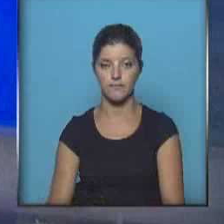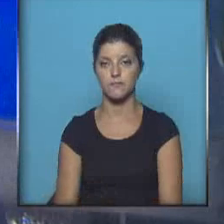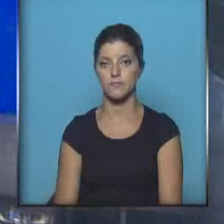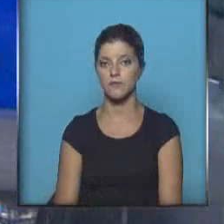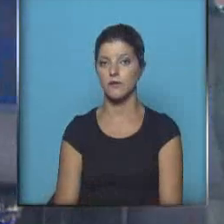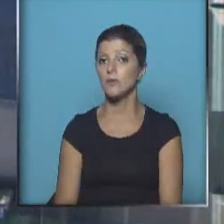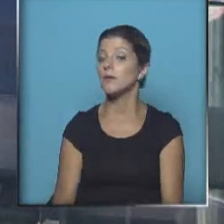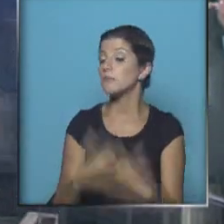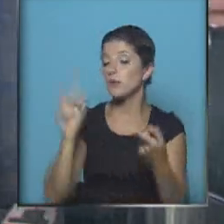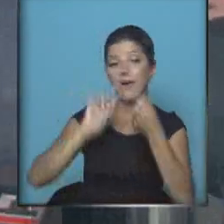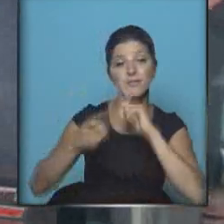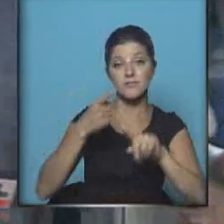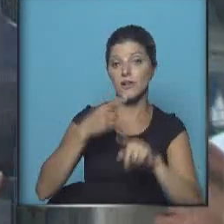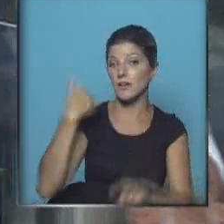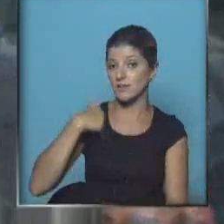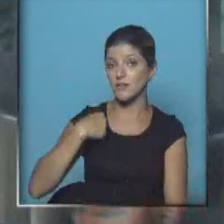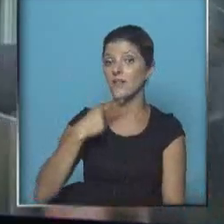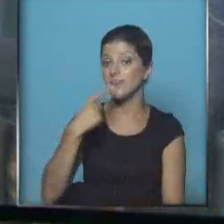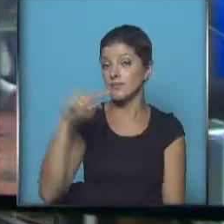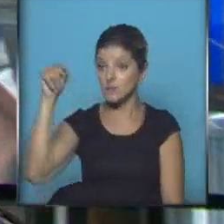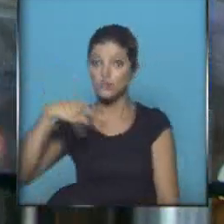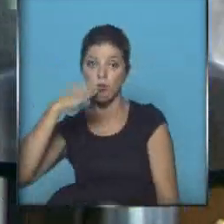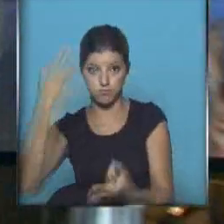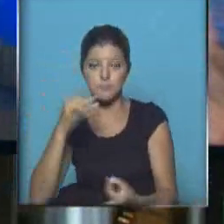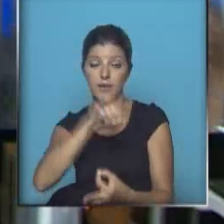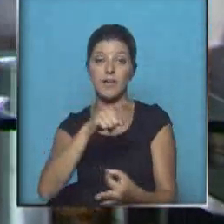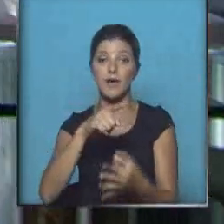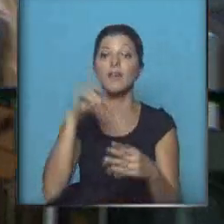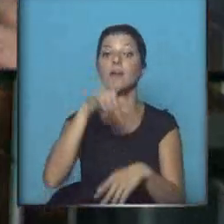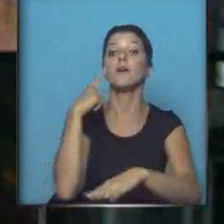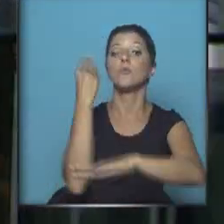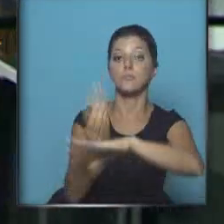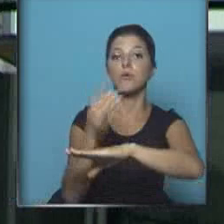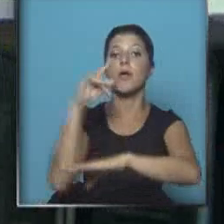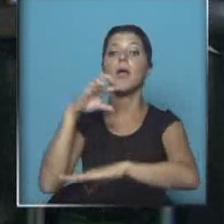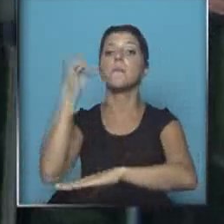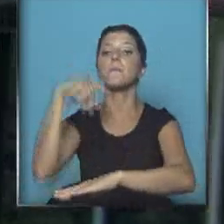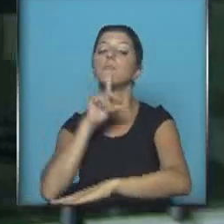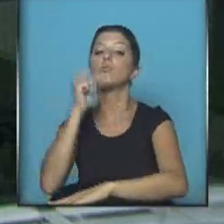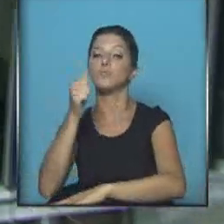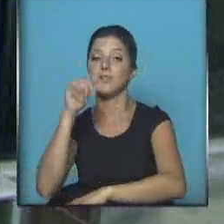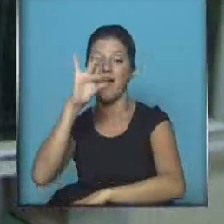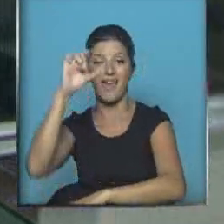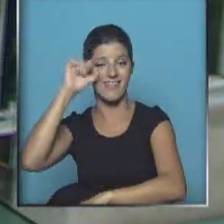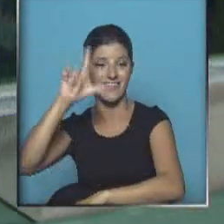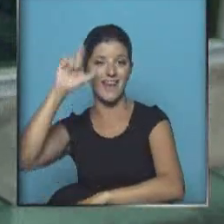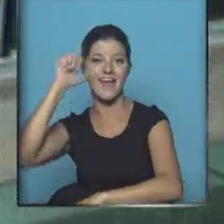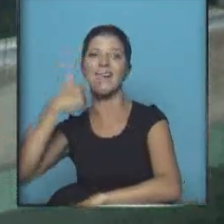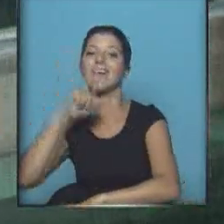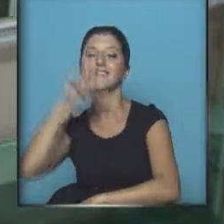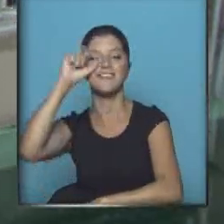Pero el canciller Timerman dice, y ella lo confirma, que estaba en Punta del Este, no en París, cuando firma el despacho en